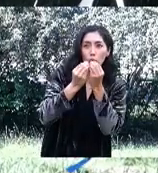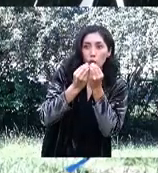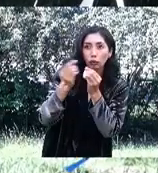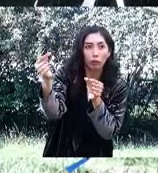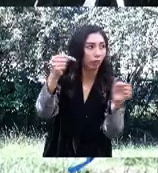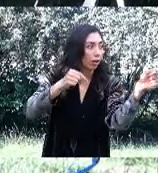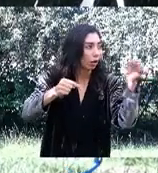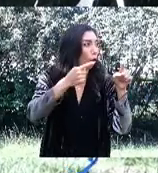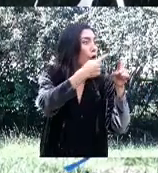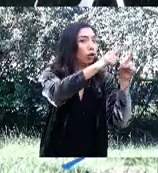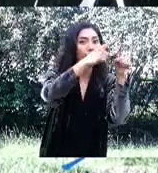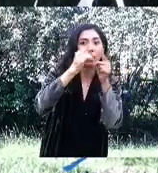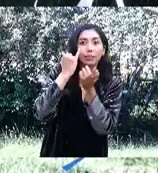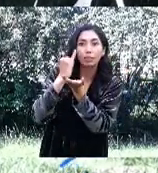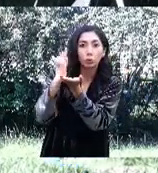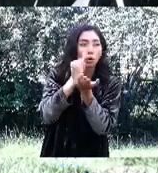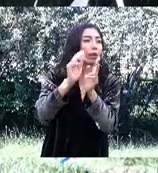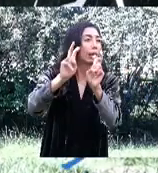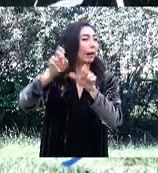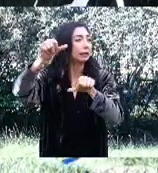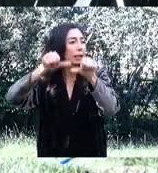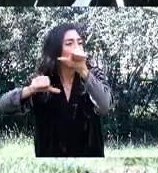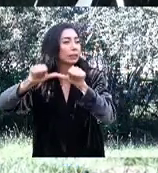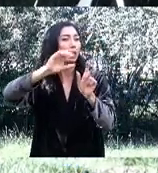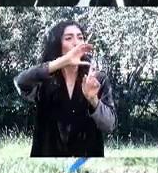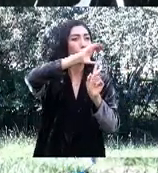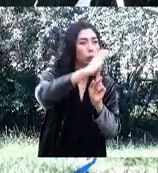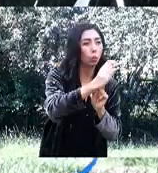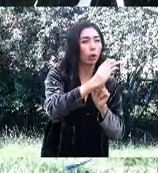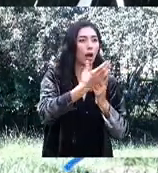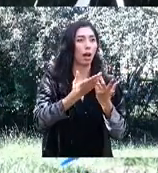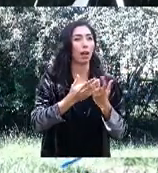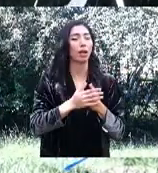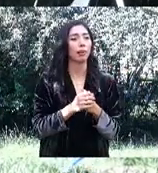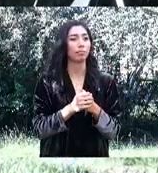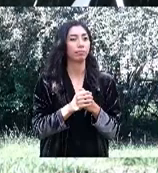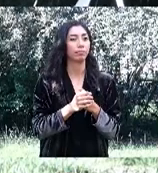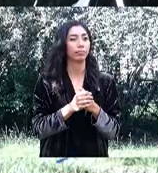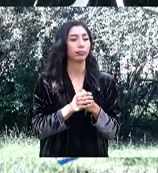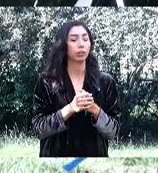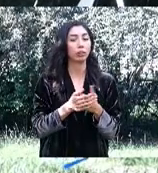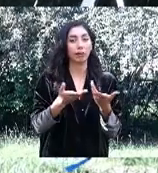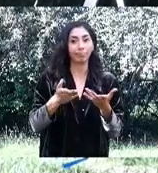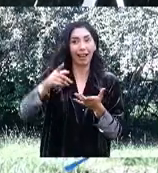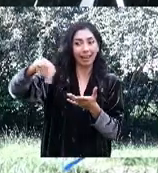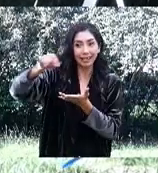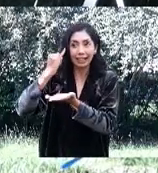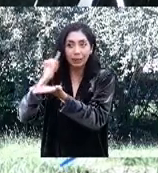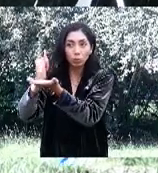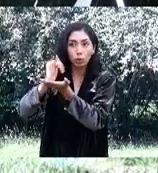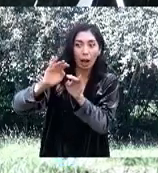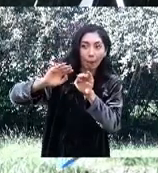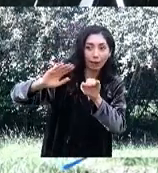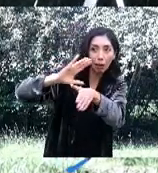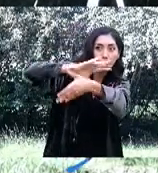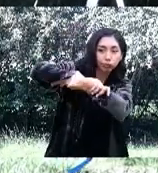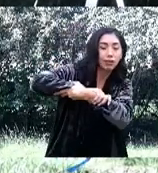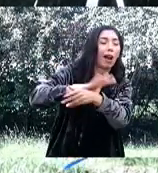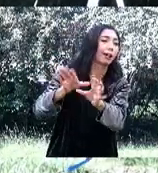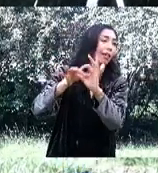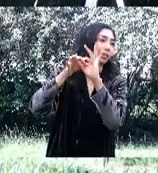muchas otras instituciones del mundo de la ciencia de la cultura e a las que agradecemos su hermandad